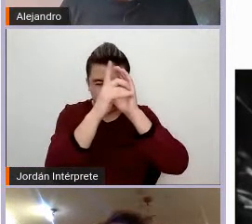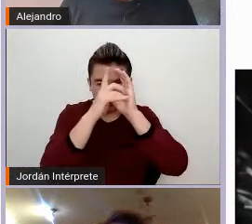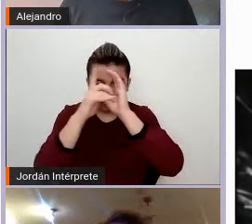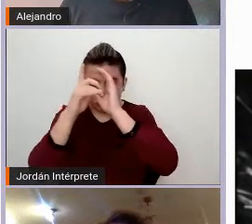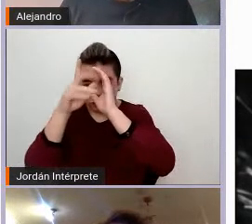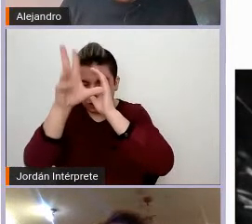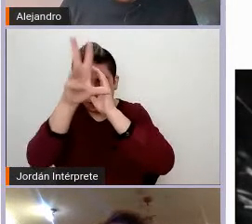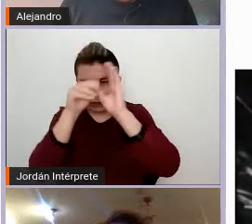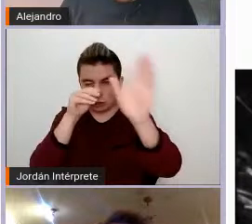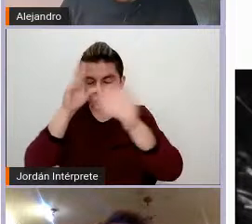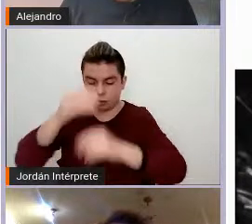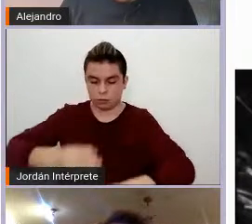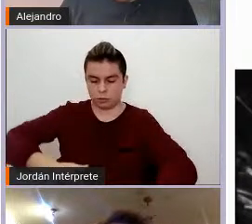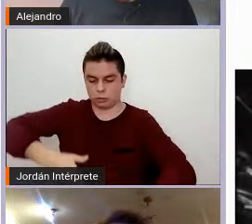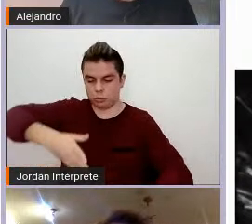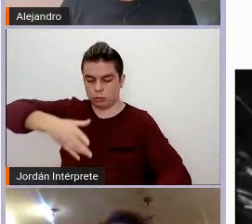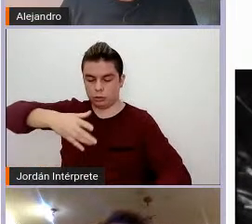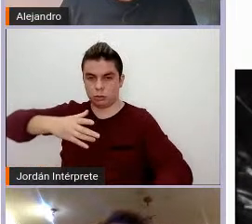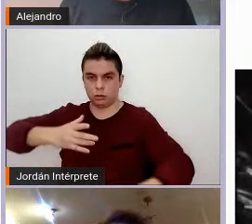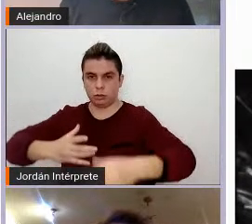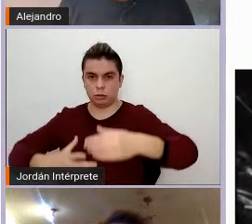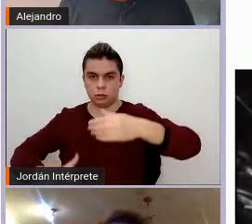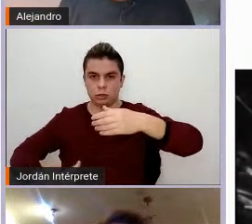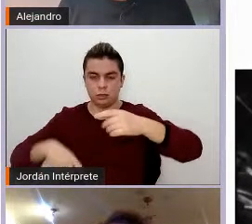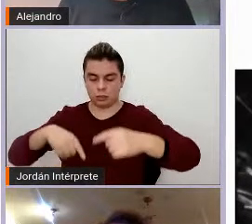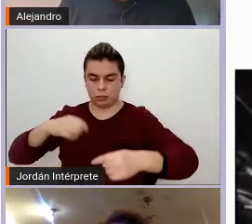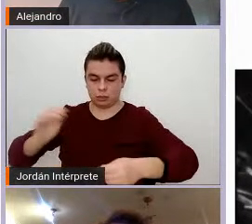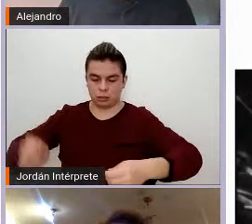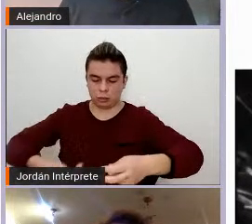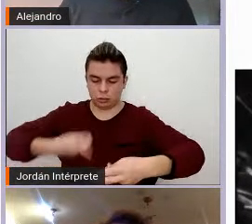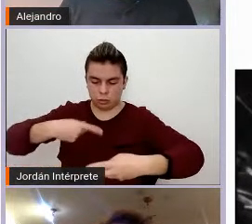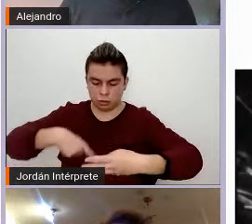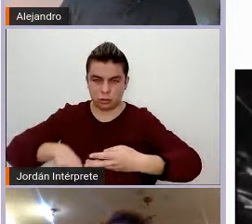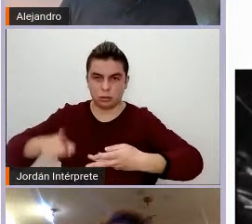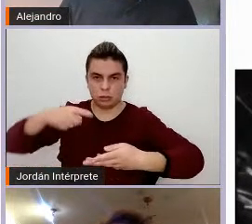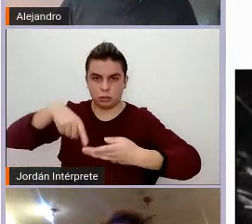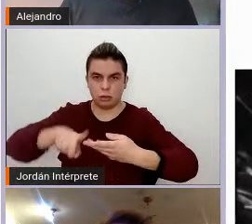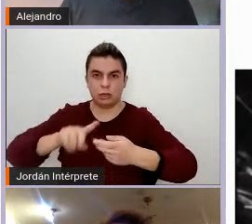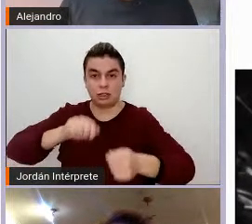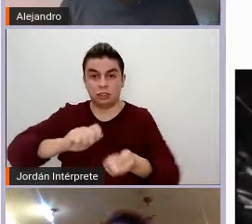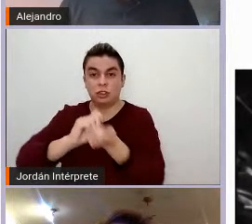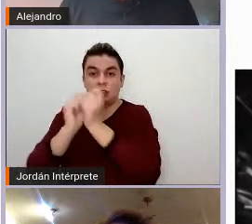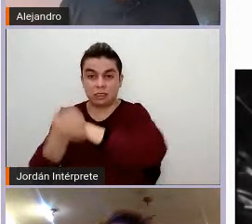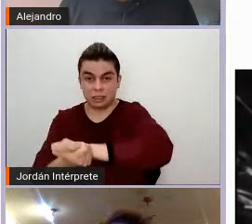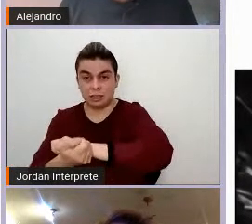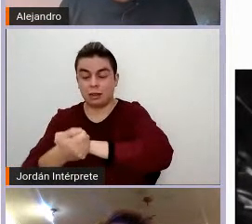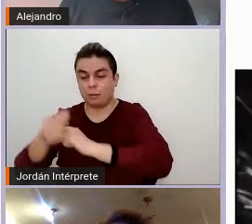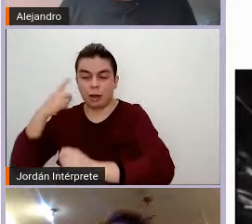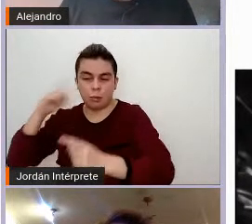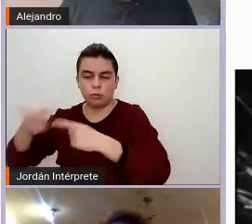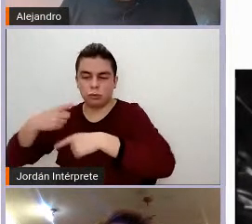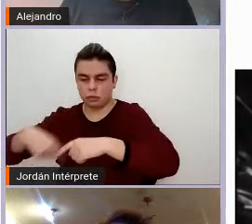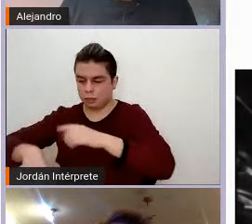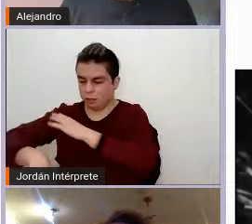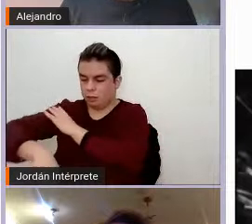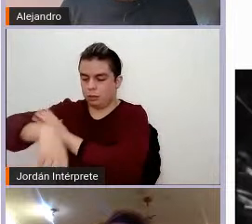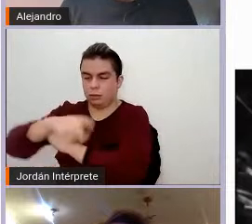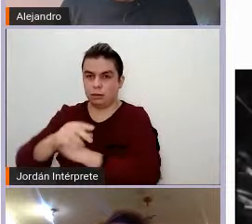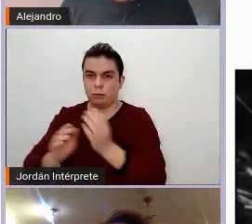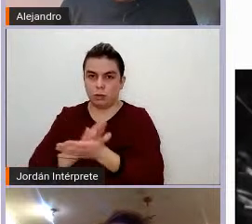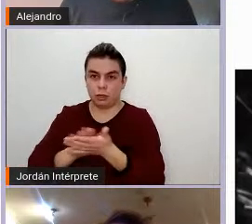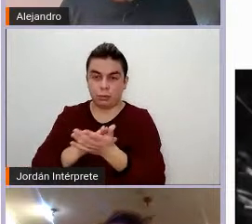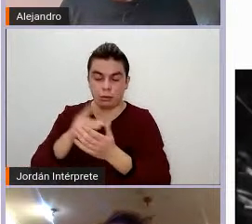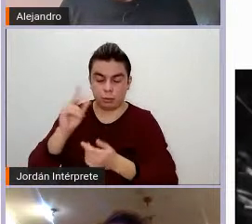figuras prodigiosas que aquel teje en mimbre. Por ejemplo, en una de las primeras secuencias, Violeta